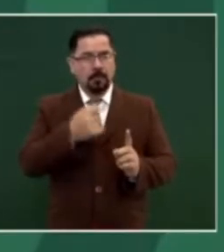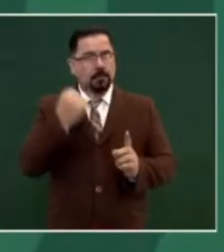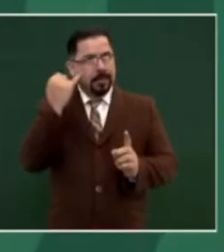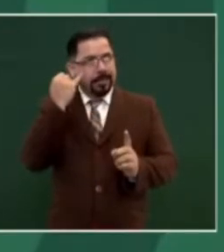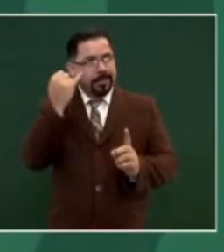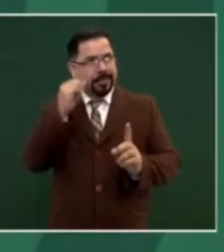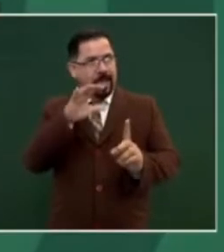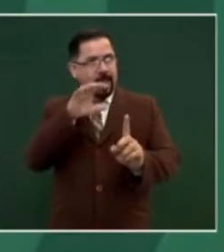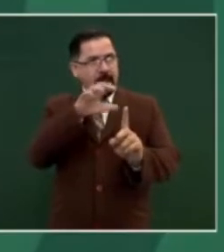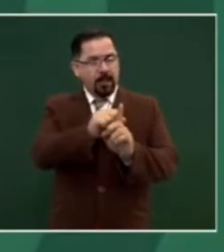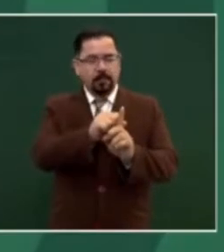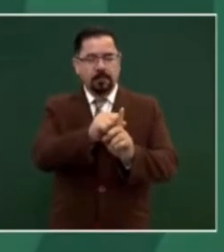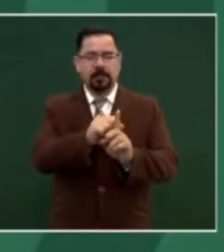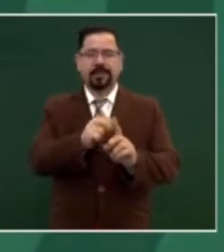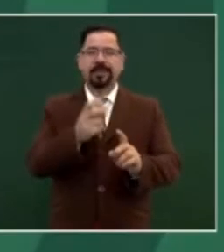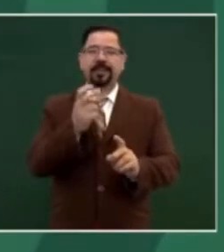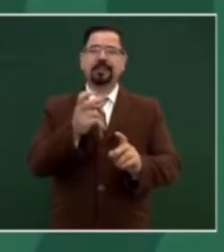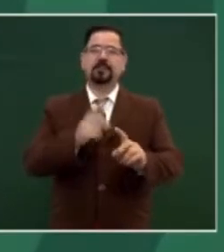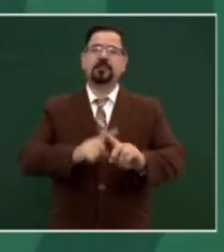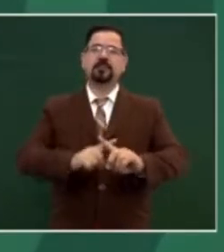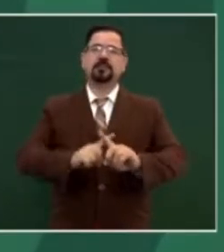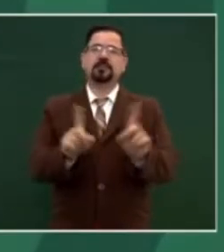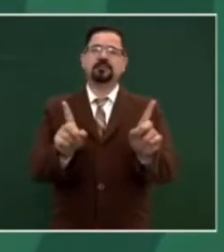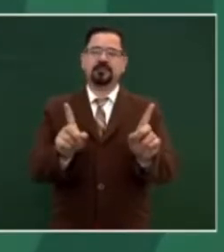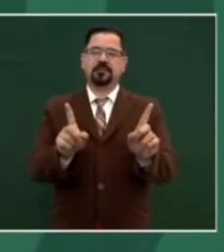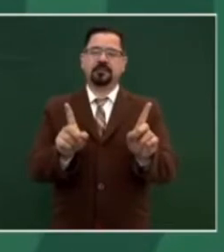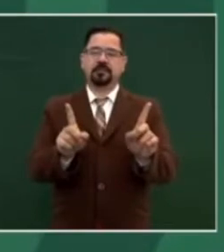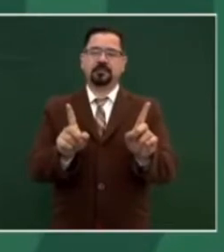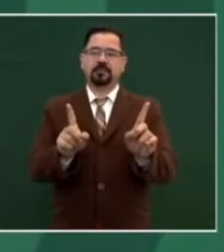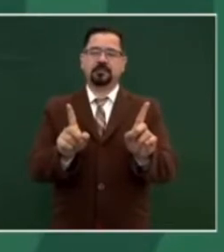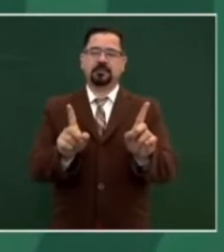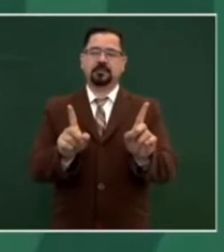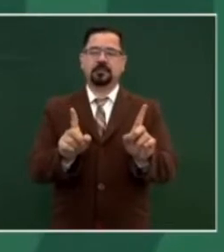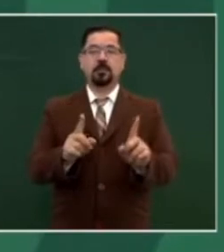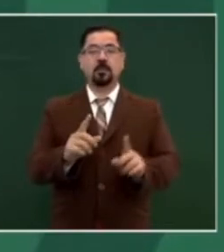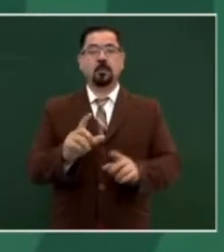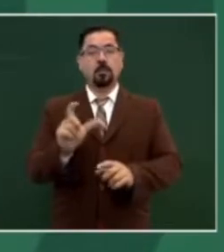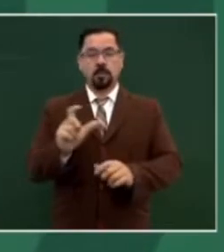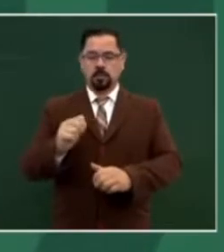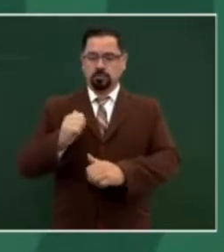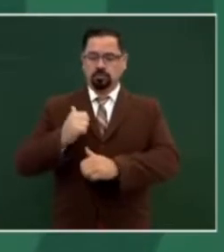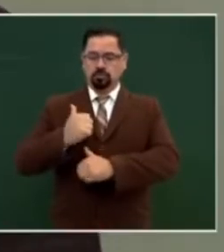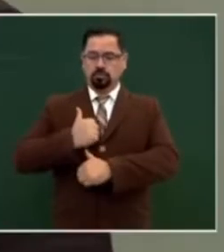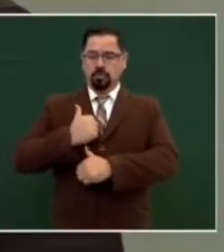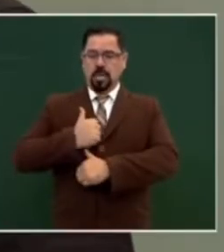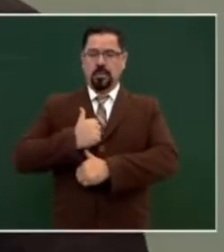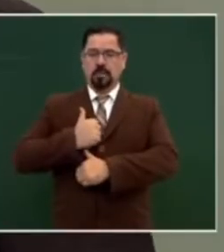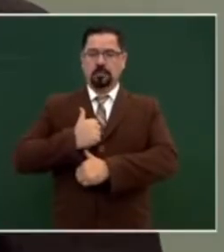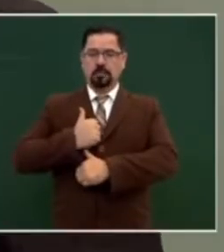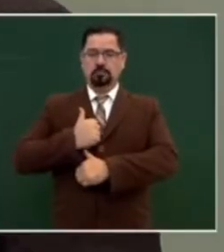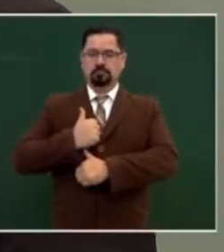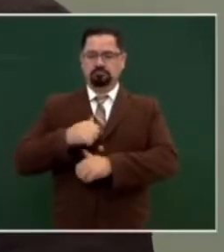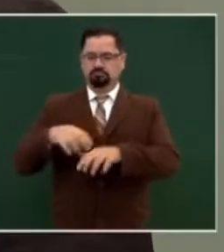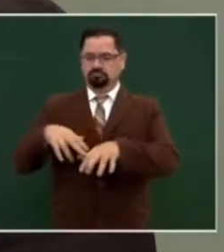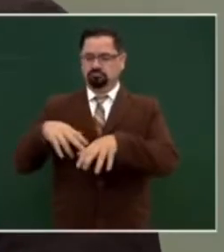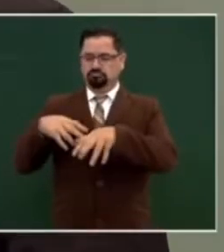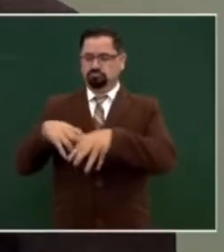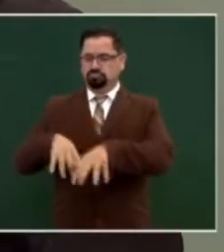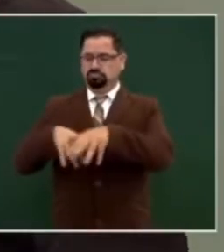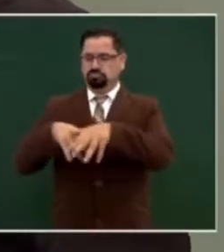es la diferencia entre soldado de un ejército de un